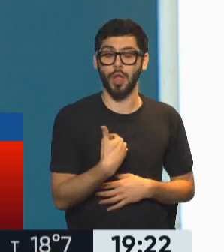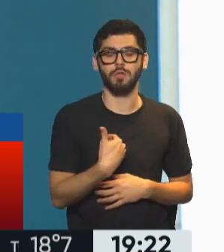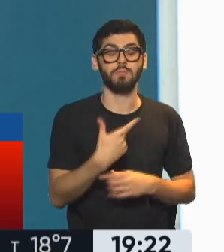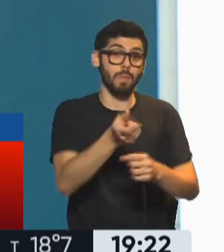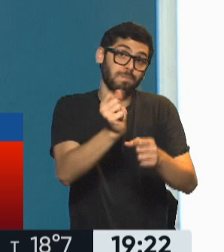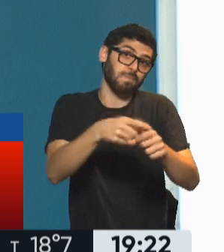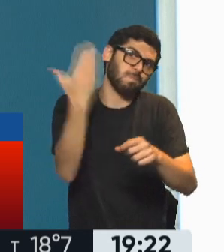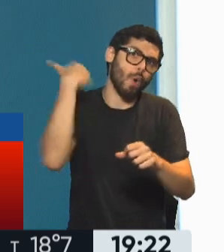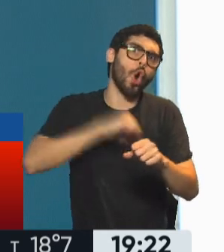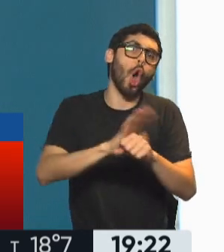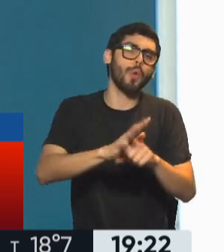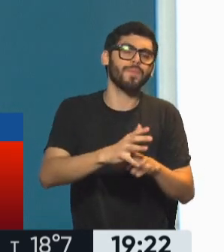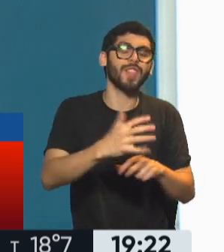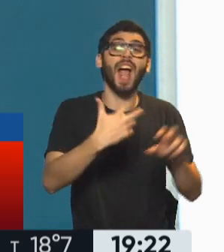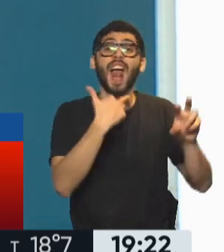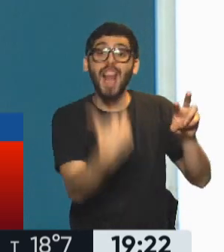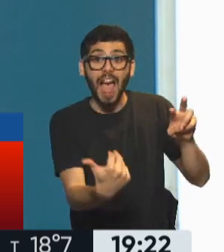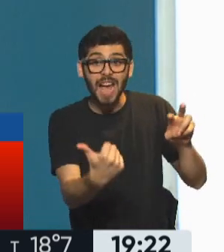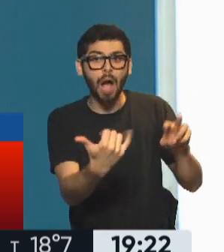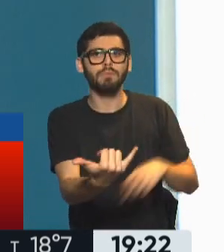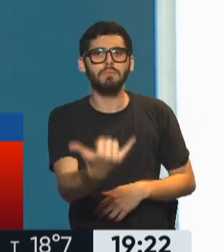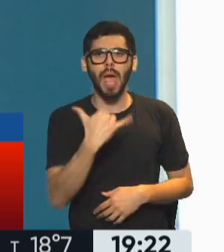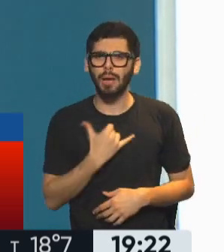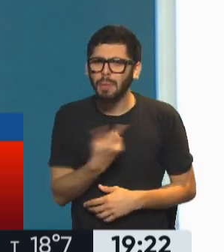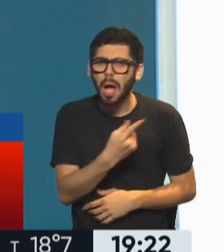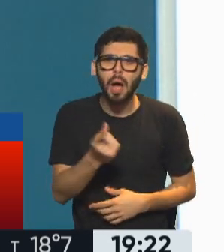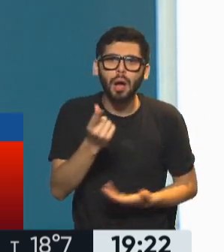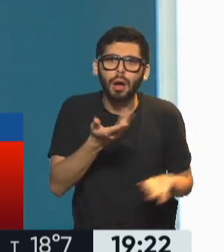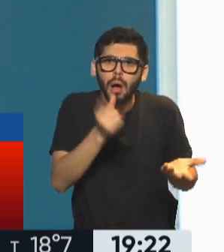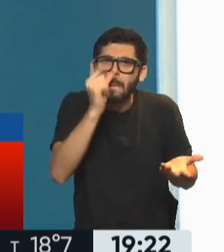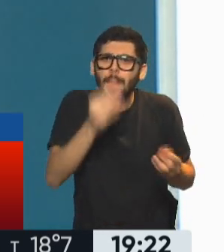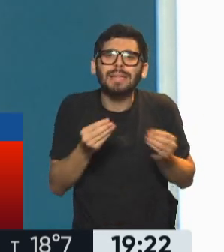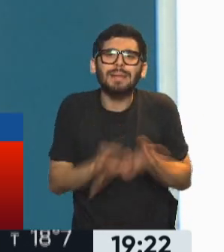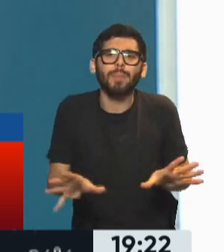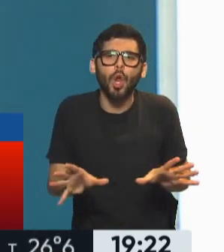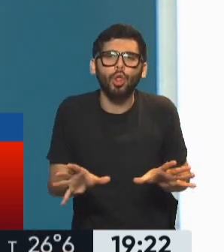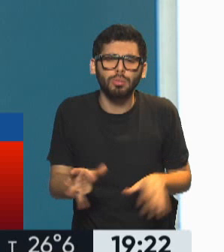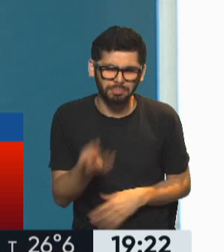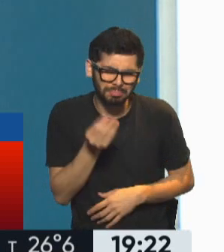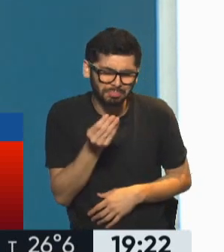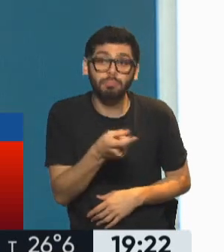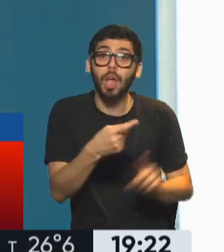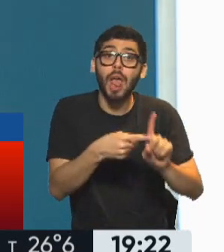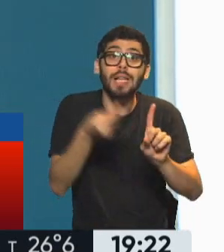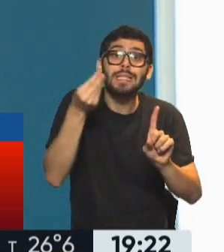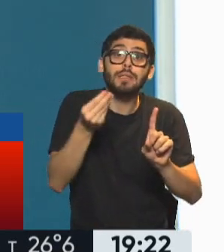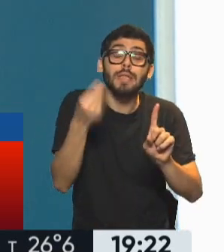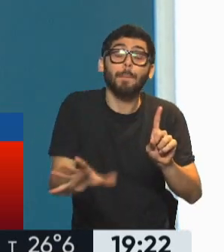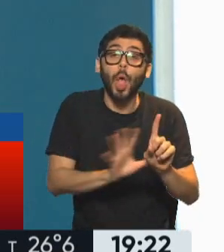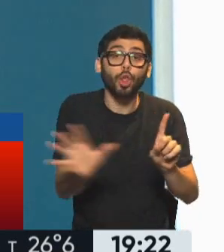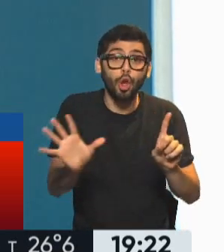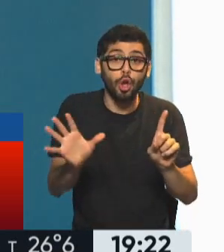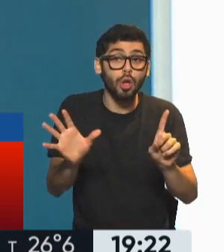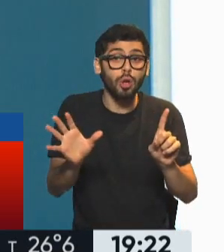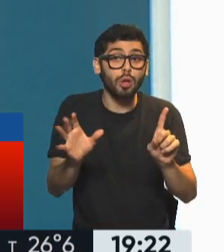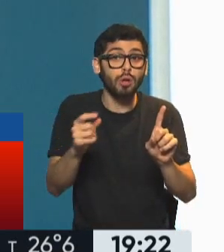COVID y me llama la hija y dice, papá se perdió. ¿Cómo se perdió? Sí, se perdió. Dice, fue a